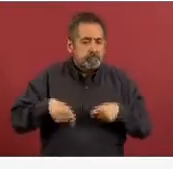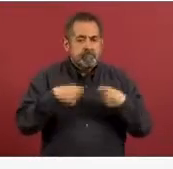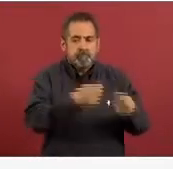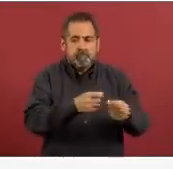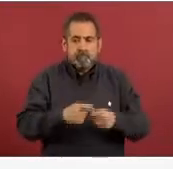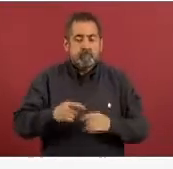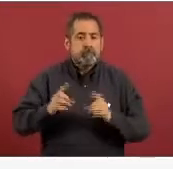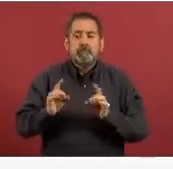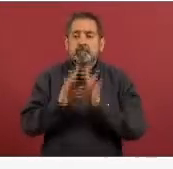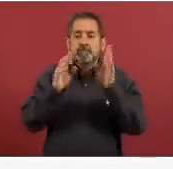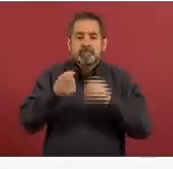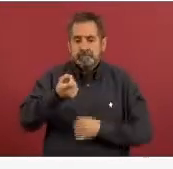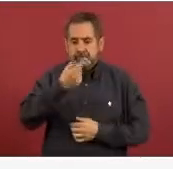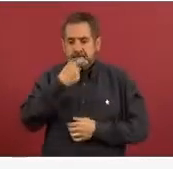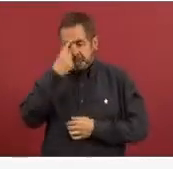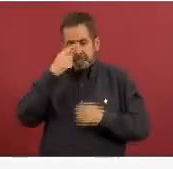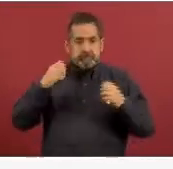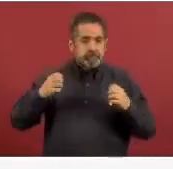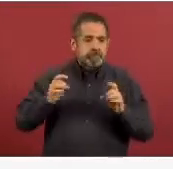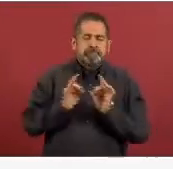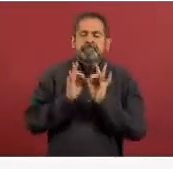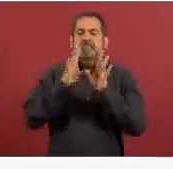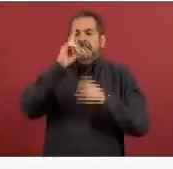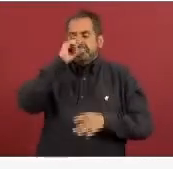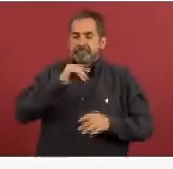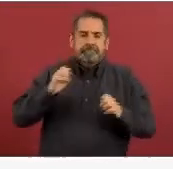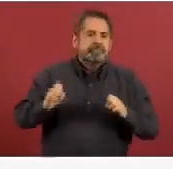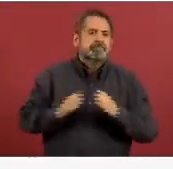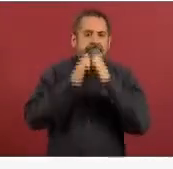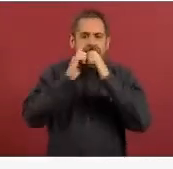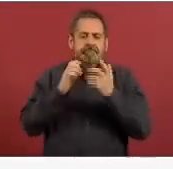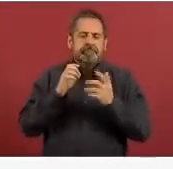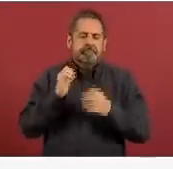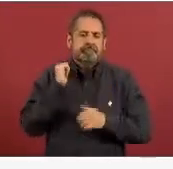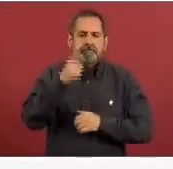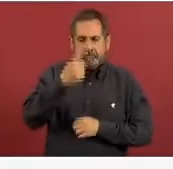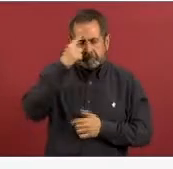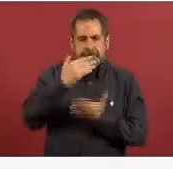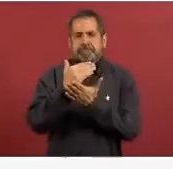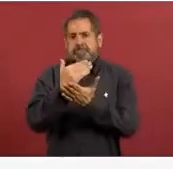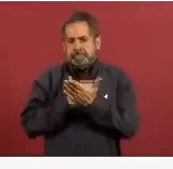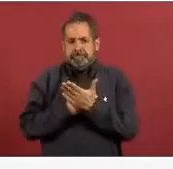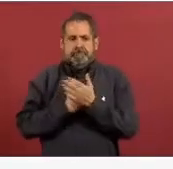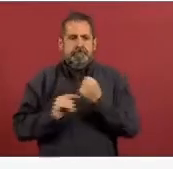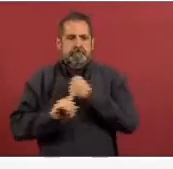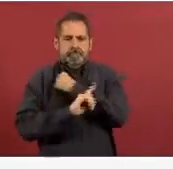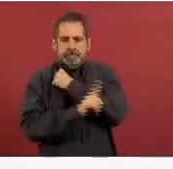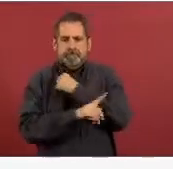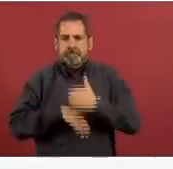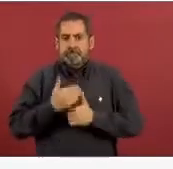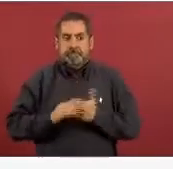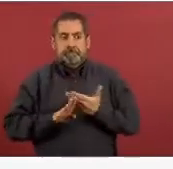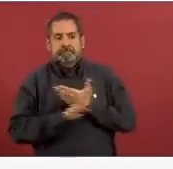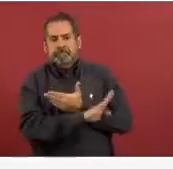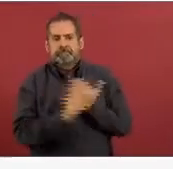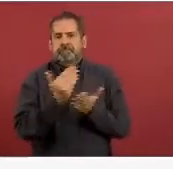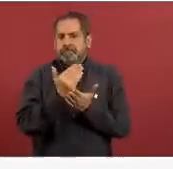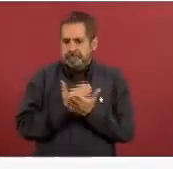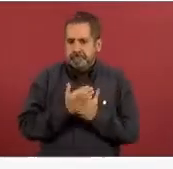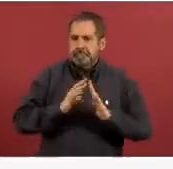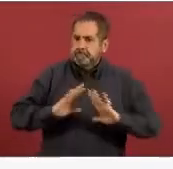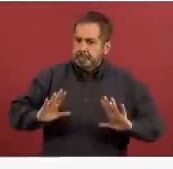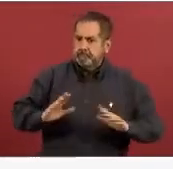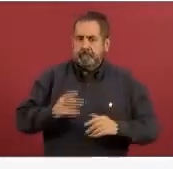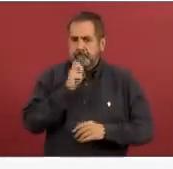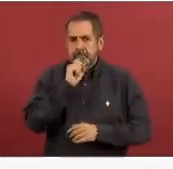anticoncepción de emergencia en todos los centros de salud, incluidos los servicios amigables para adolescentes.